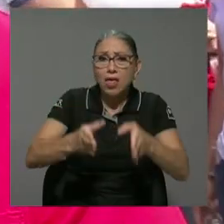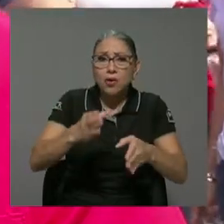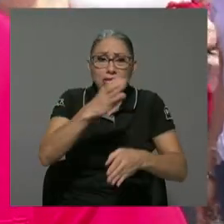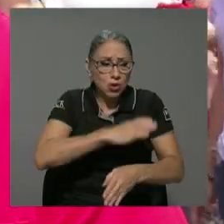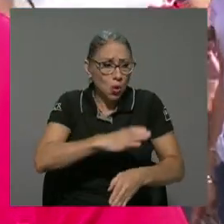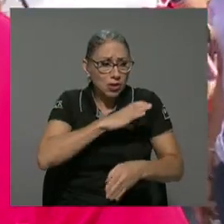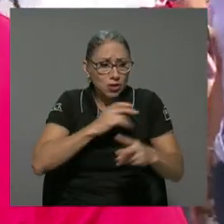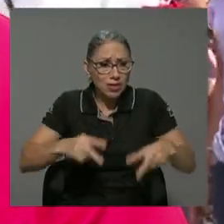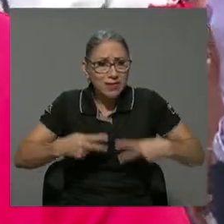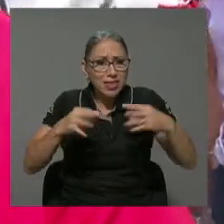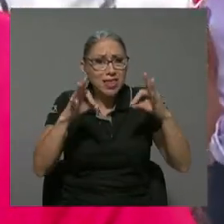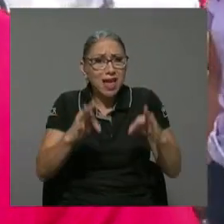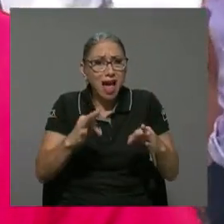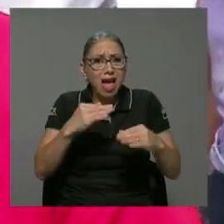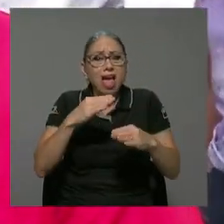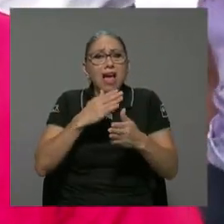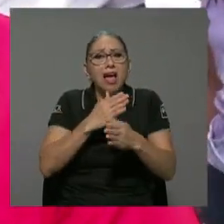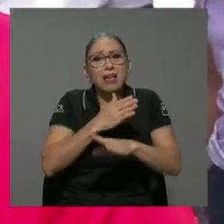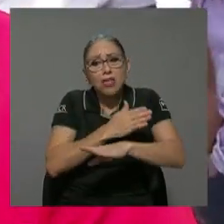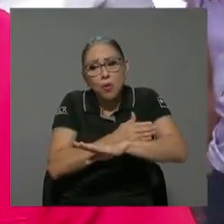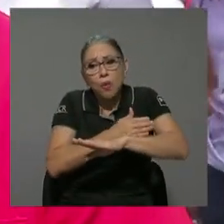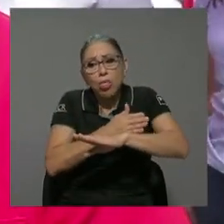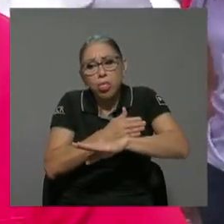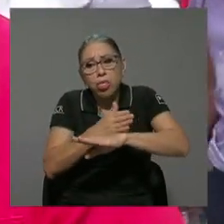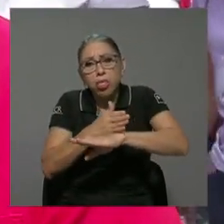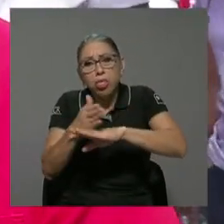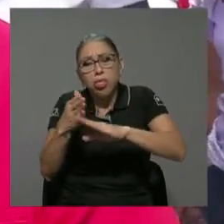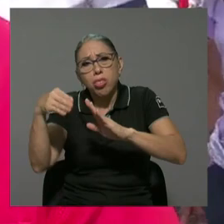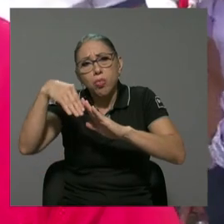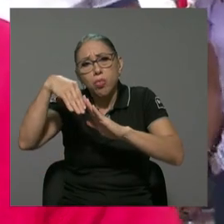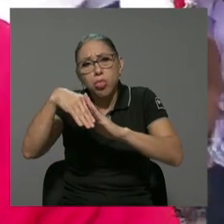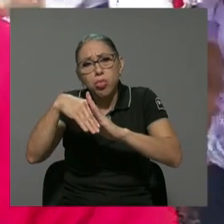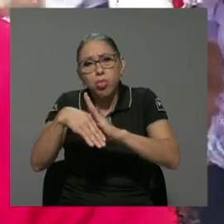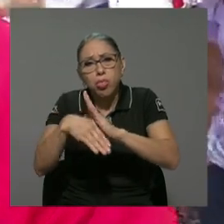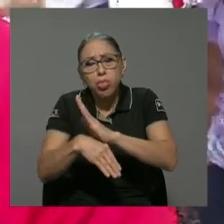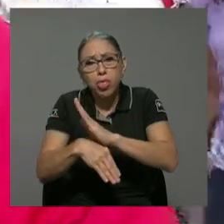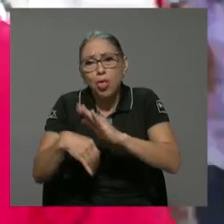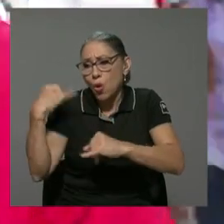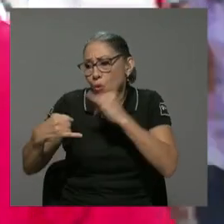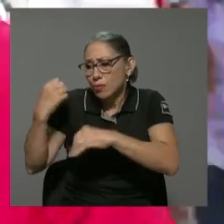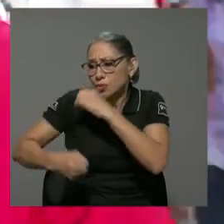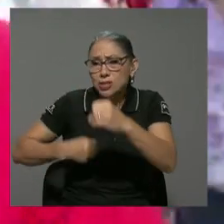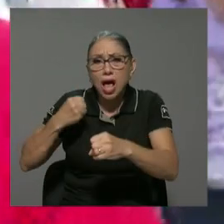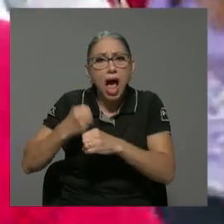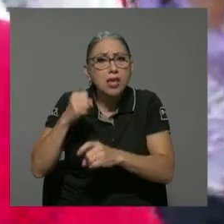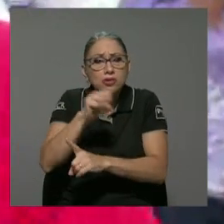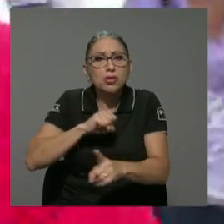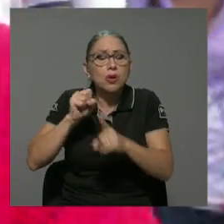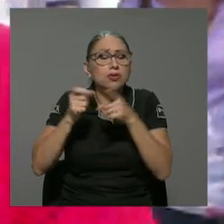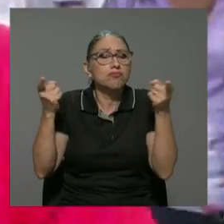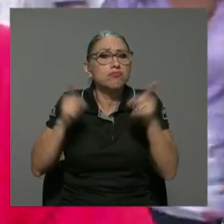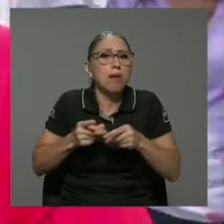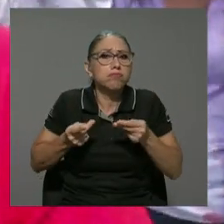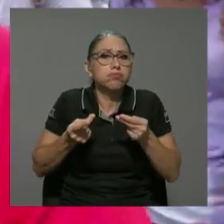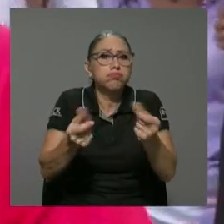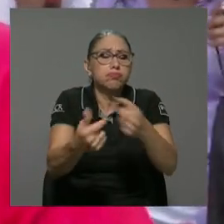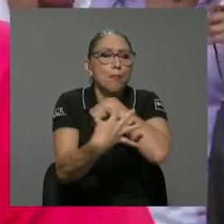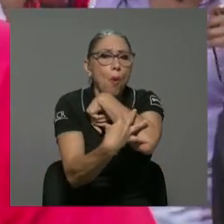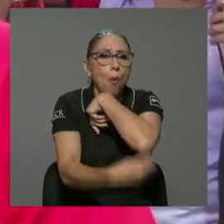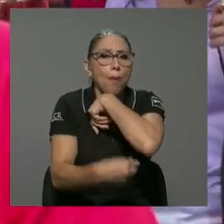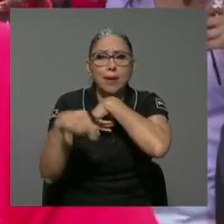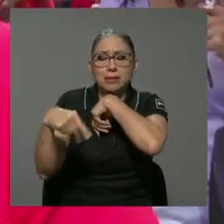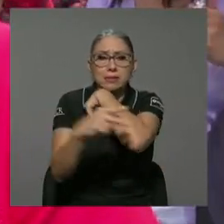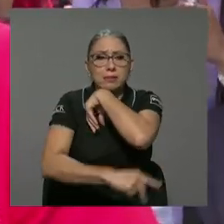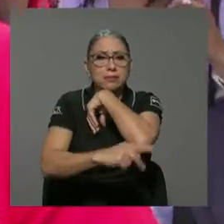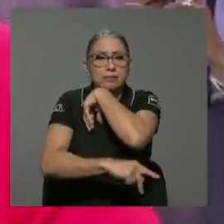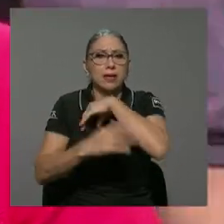deteriorado considerablemente y en los últimos años es acelerada, ¿verdad?, la situación de pobreza en este país.